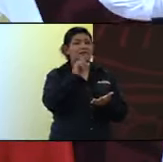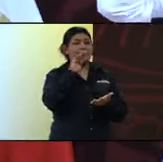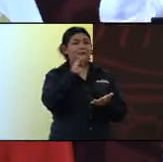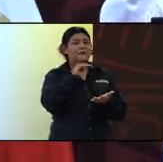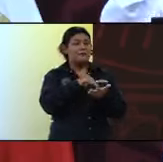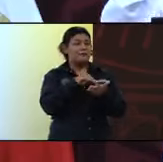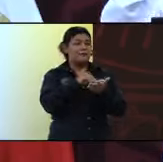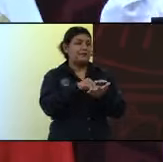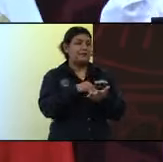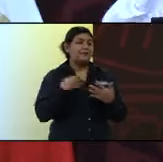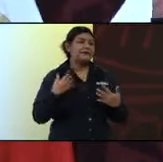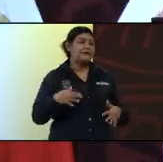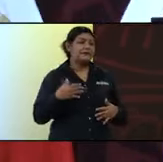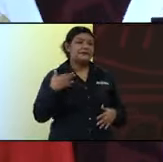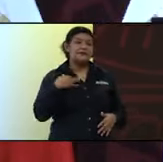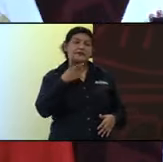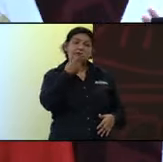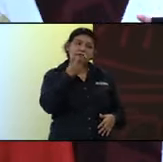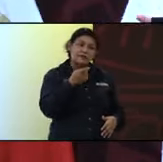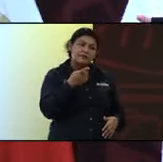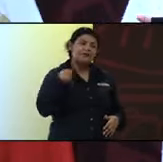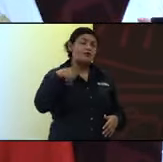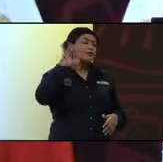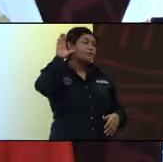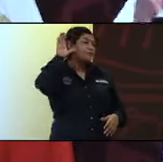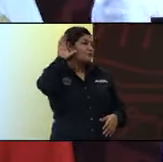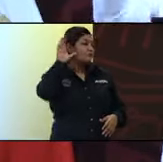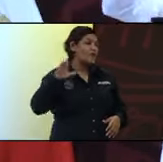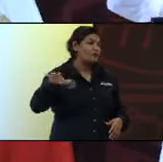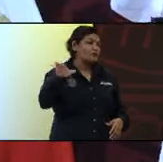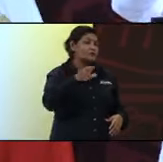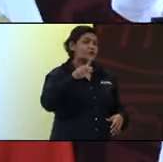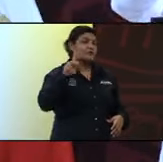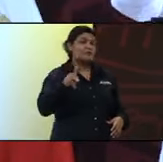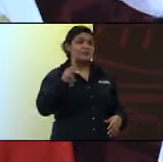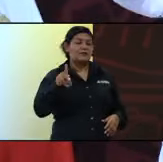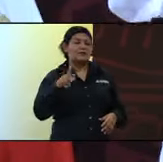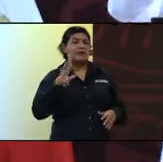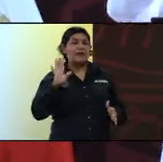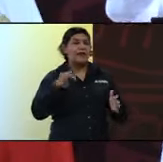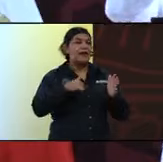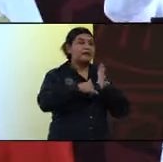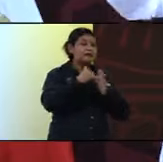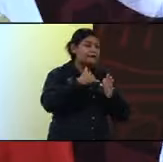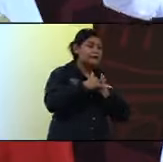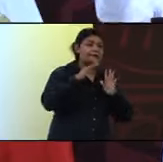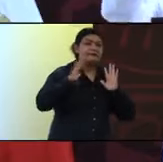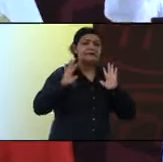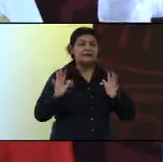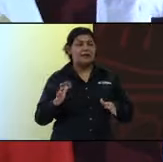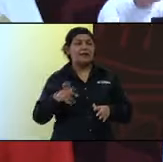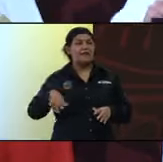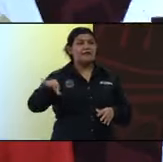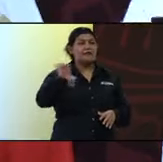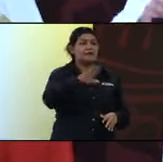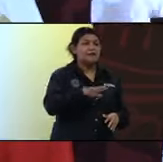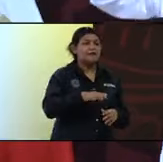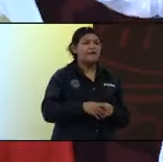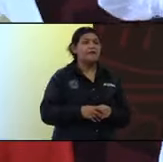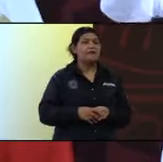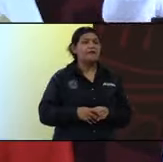Sin embargo, como lo vuelvo a decir, yo siempre escucho al pueblo, nosotros ya tenemos constructora ya licitada la obra, fue una licitación pública